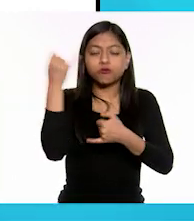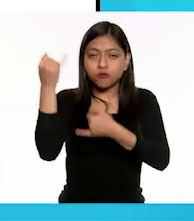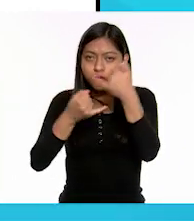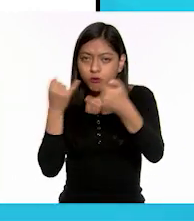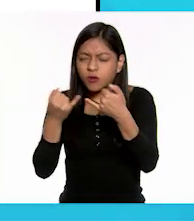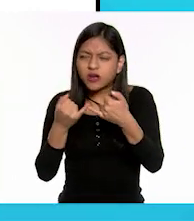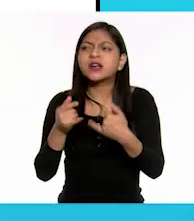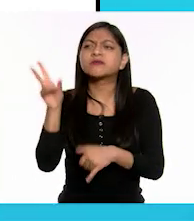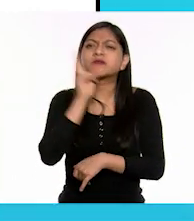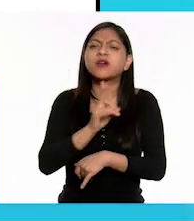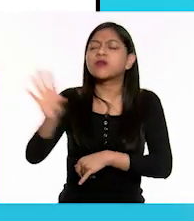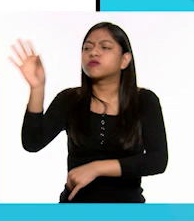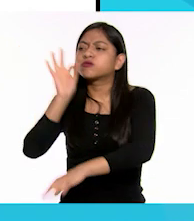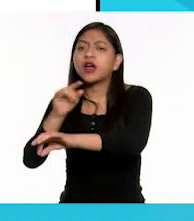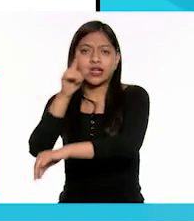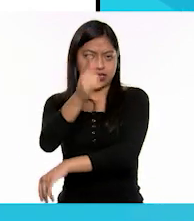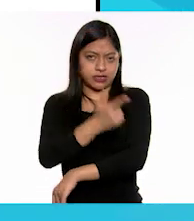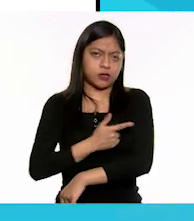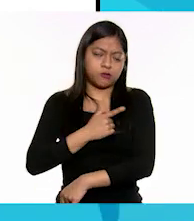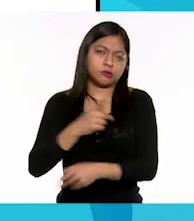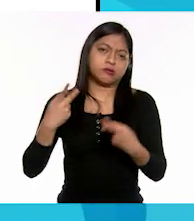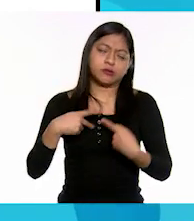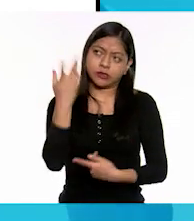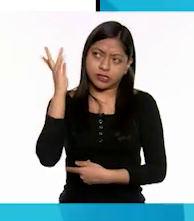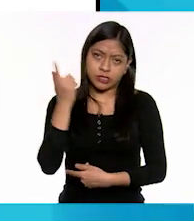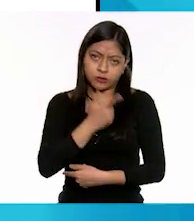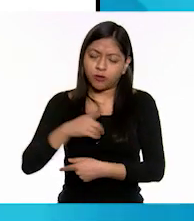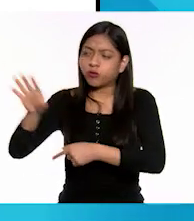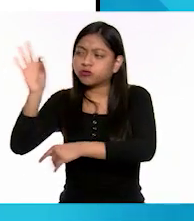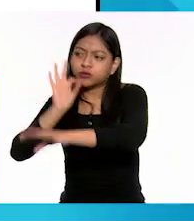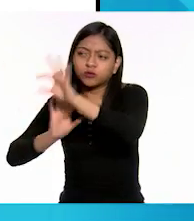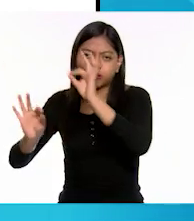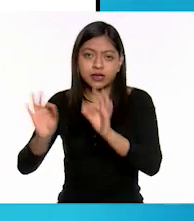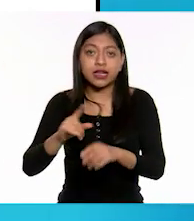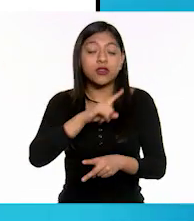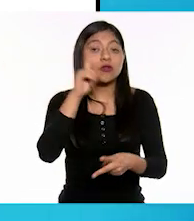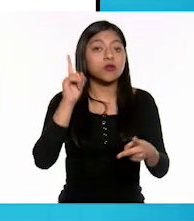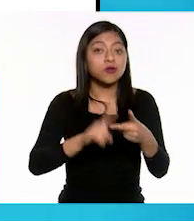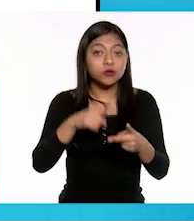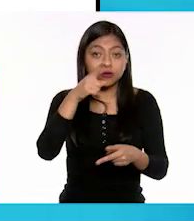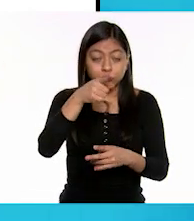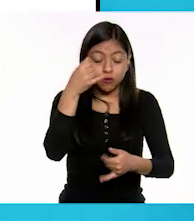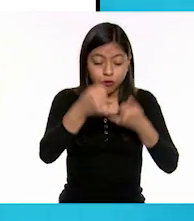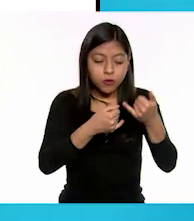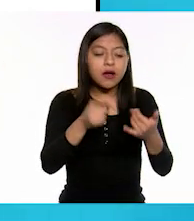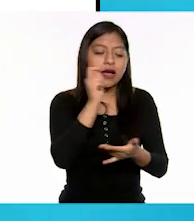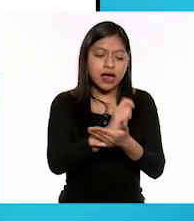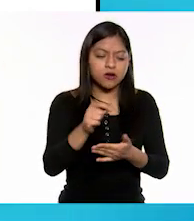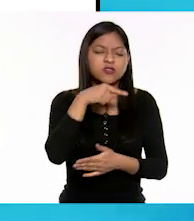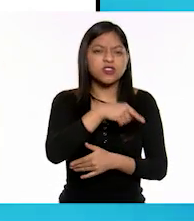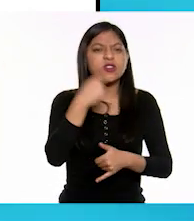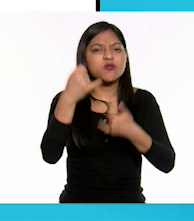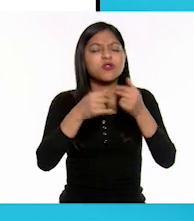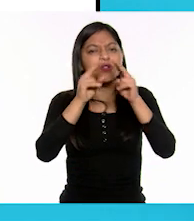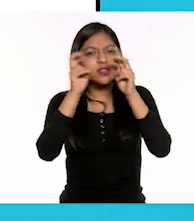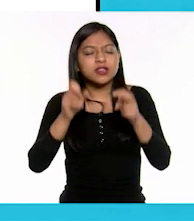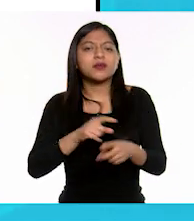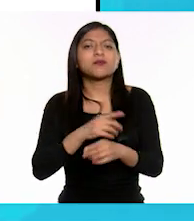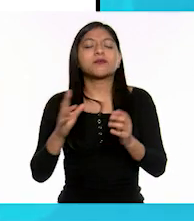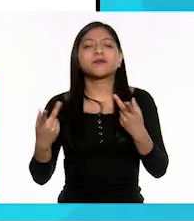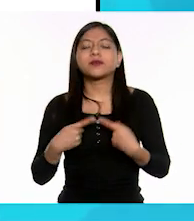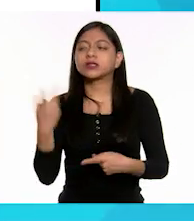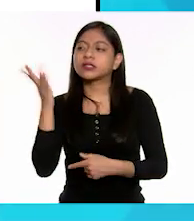juegos que te gusten a ti ya otras personas número 2 para cada juego anota su nombre el número de